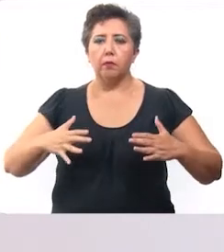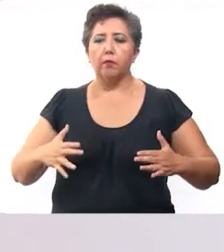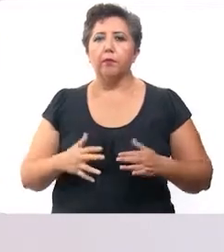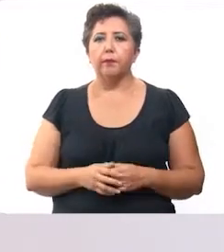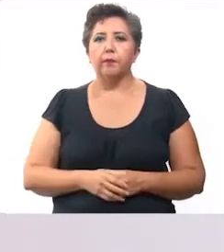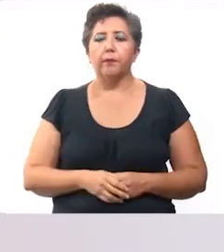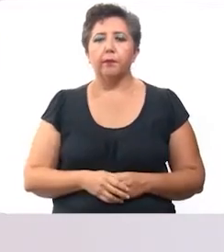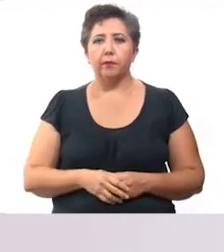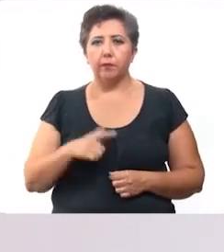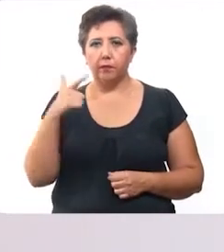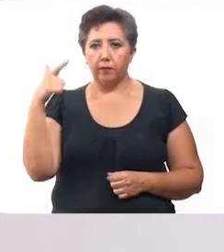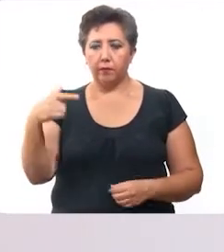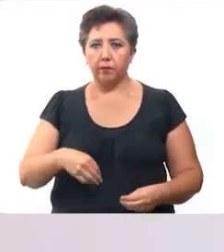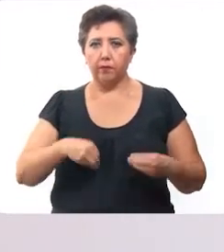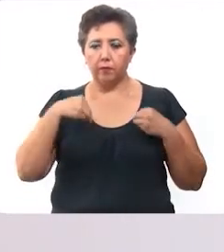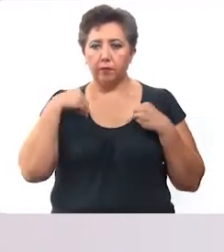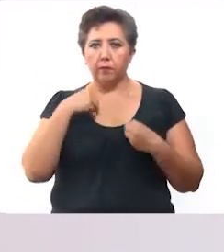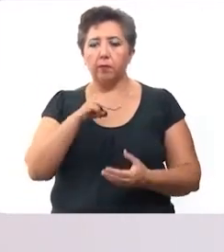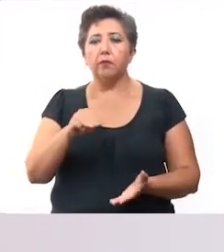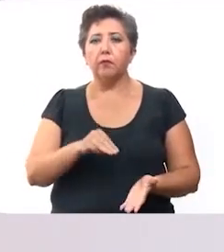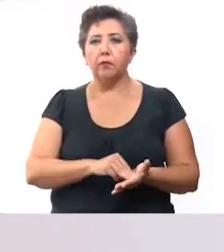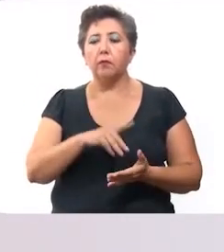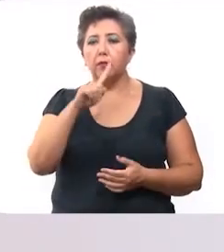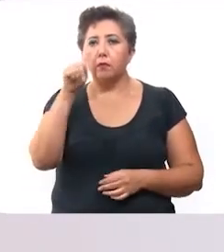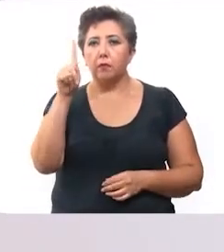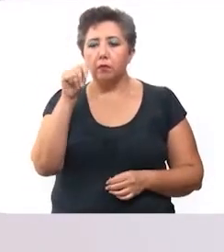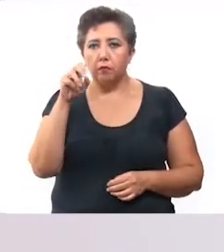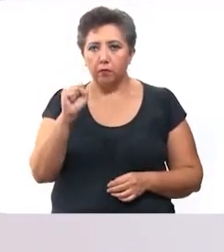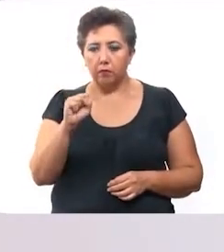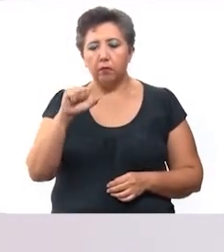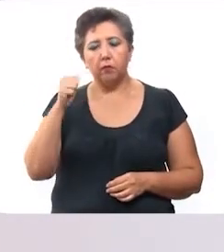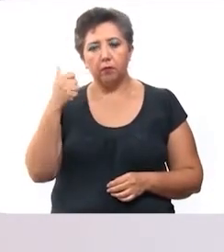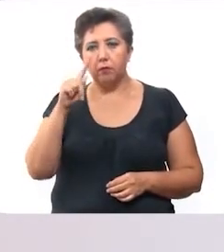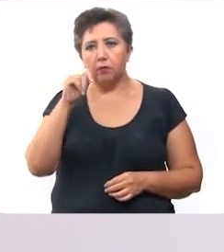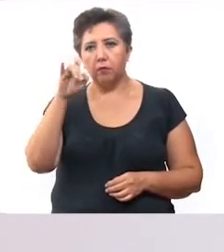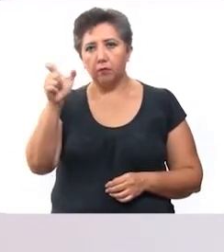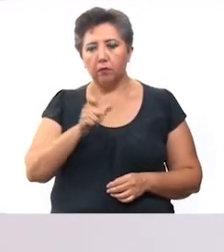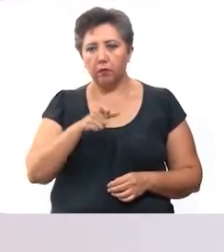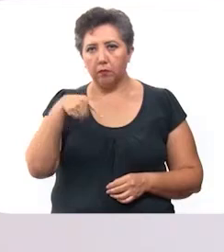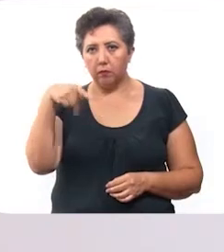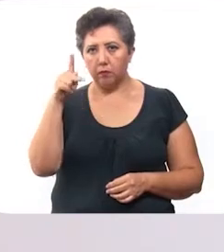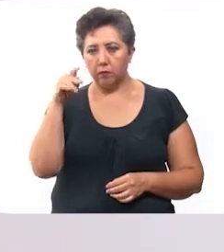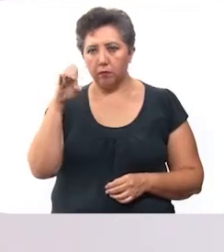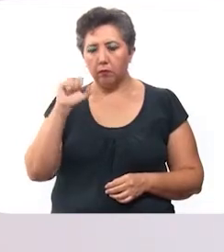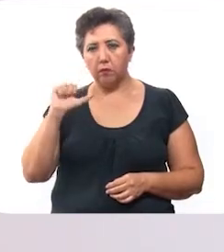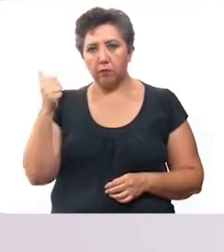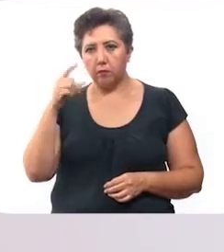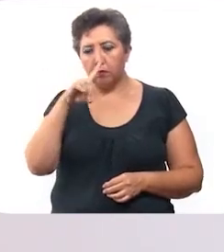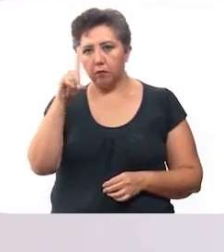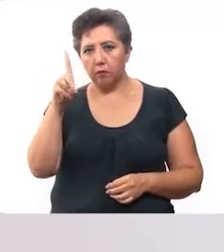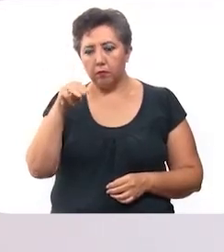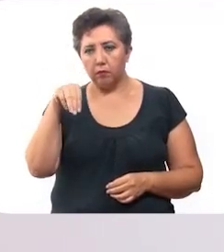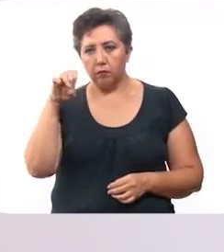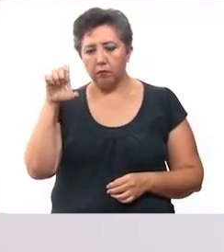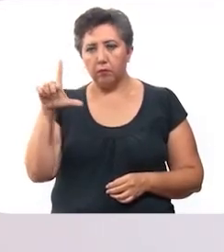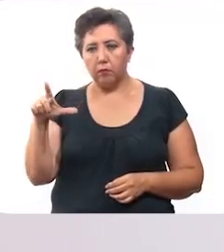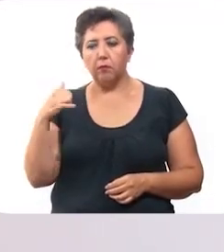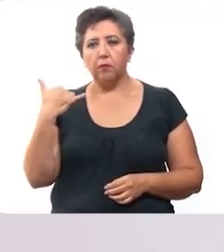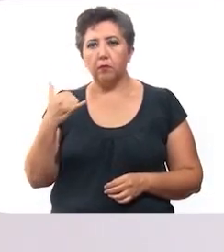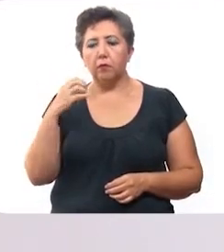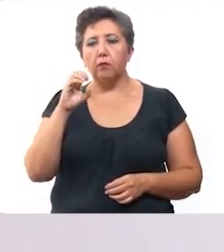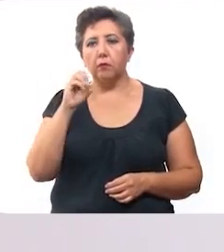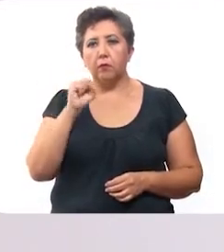obesidad. 7 residían en Mérida, 1 en Zitas, 1 en Tixcocop, 1 en Jocabá, 1 en Semul, 1 en Benito Juárez y